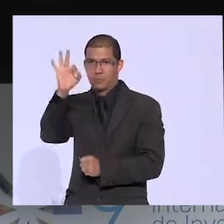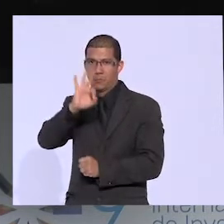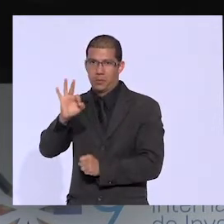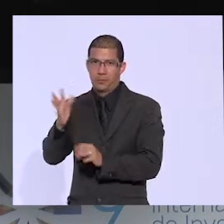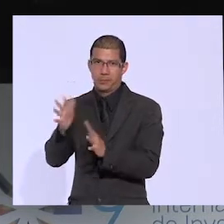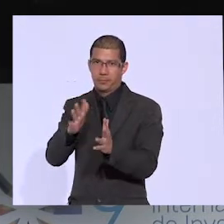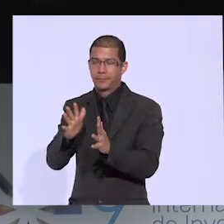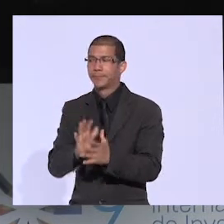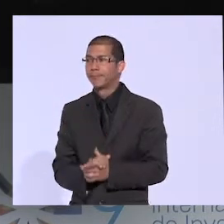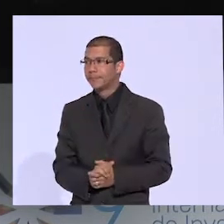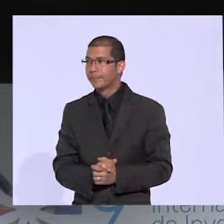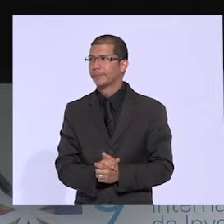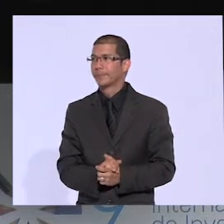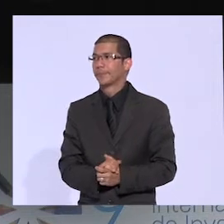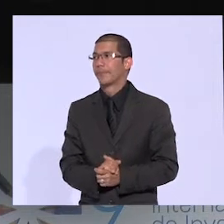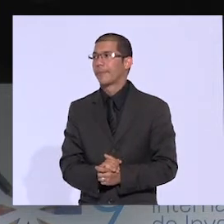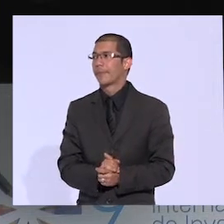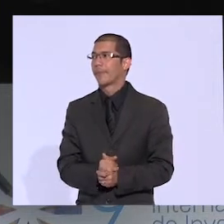¡Epa!